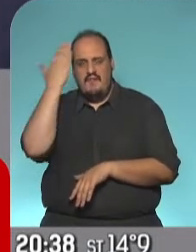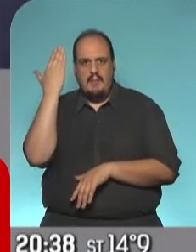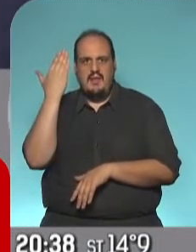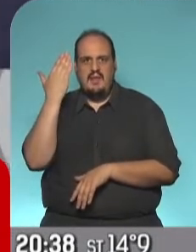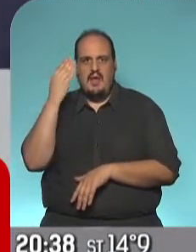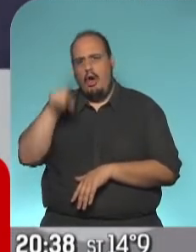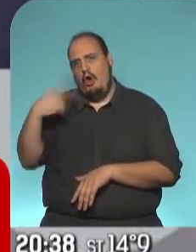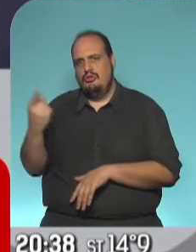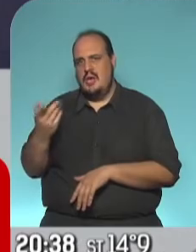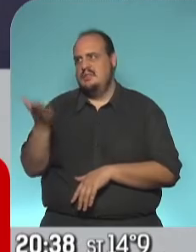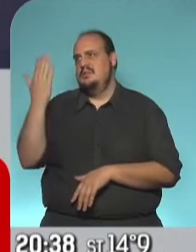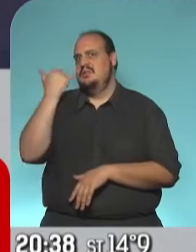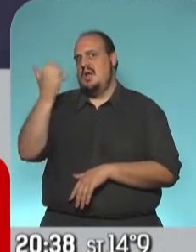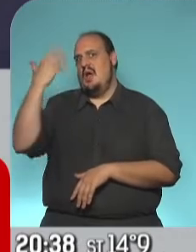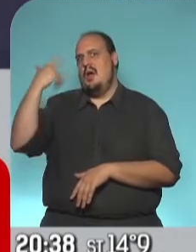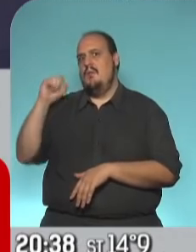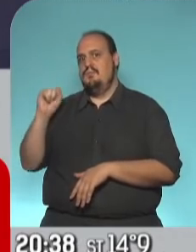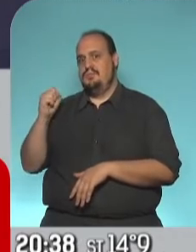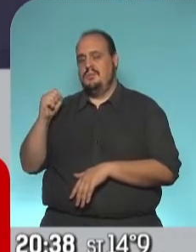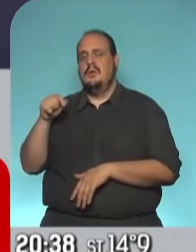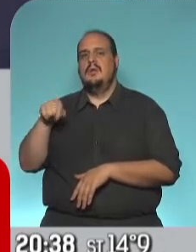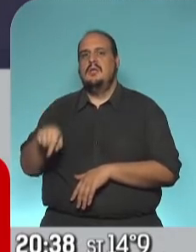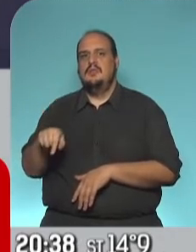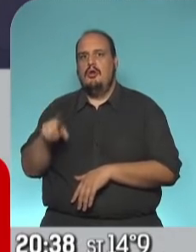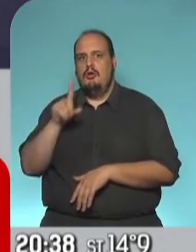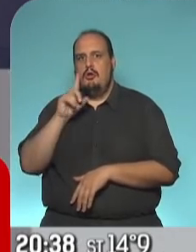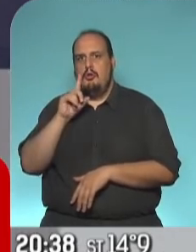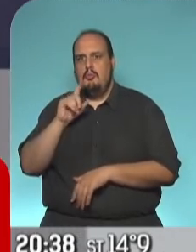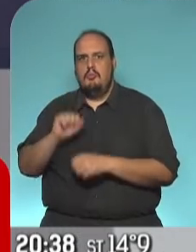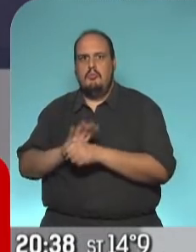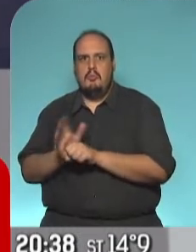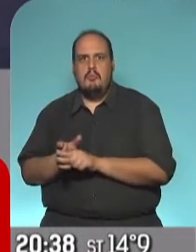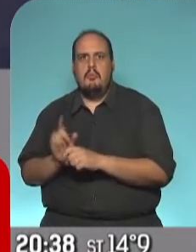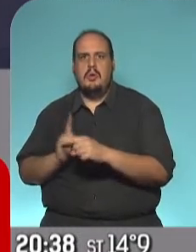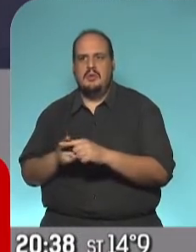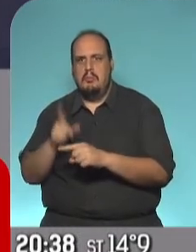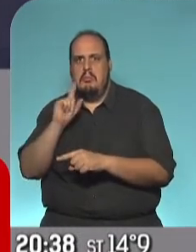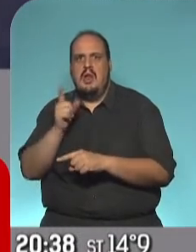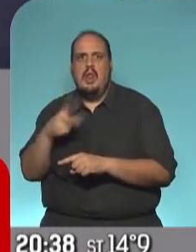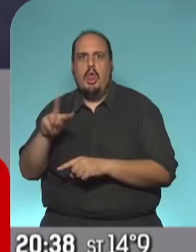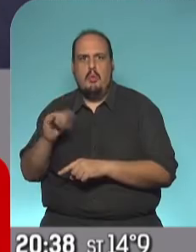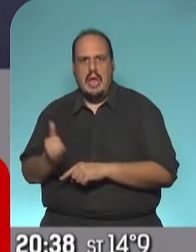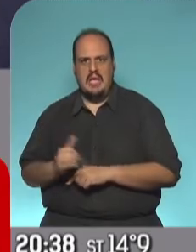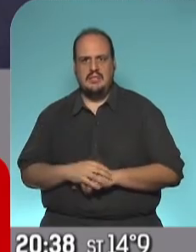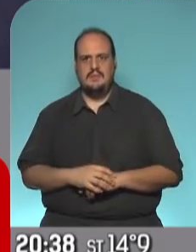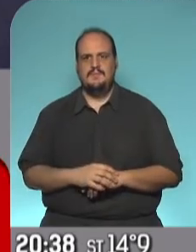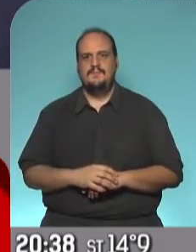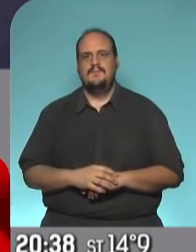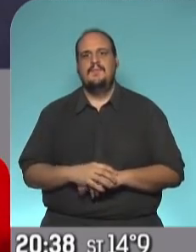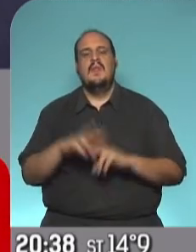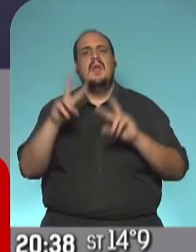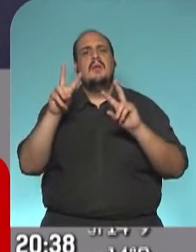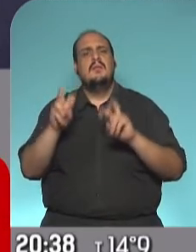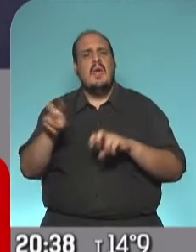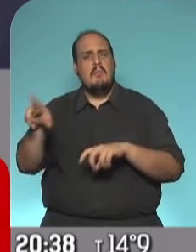hace adquirir un mayor riesgo con el positivo de coronavirus. Desde el punto de vista